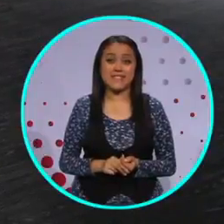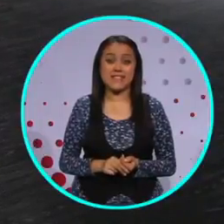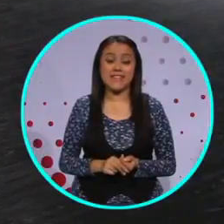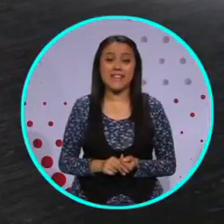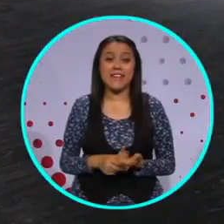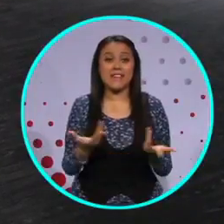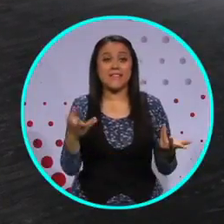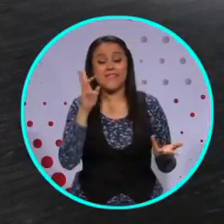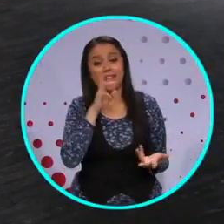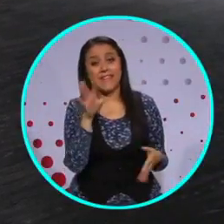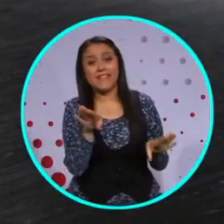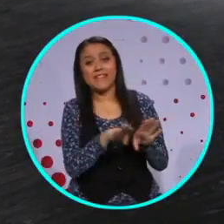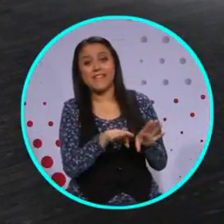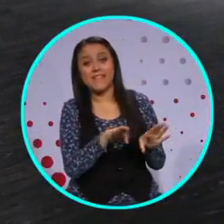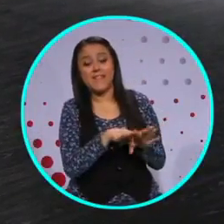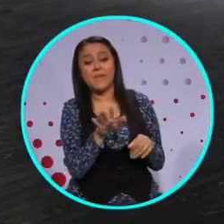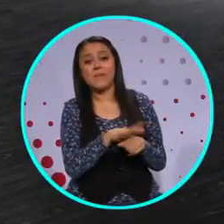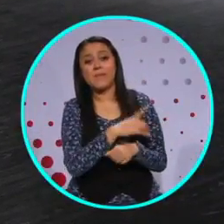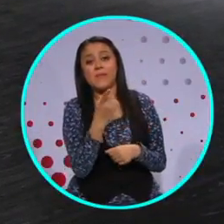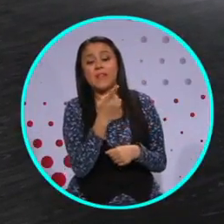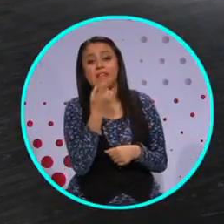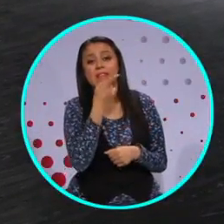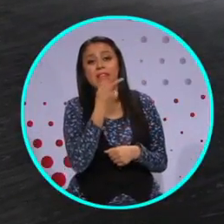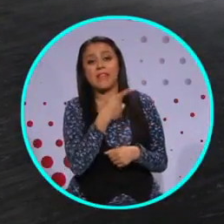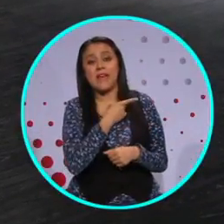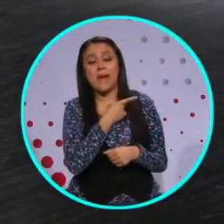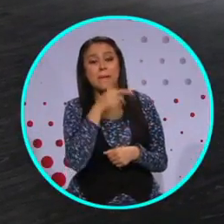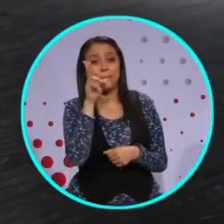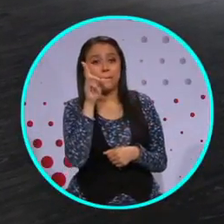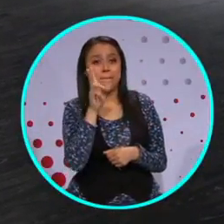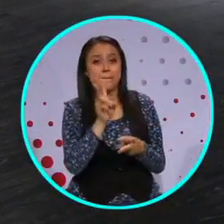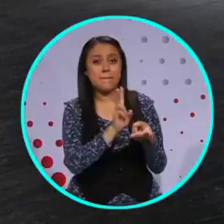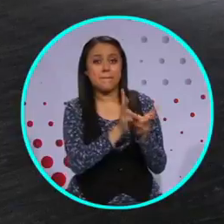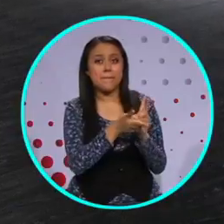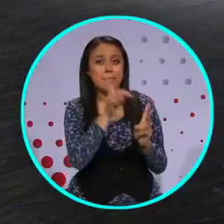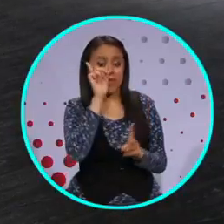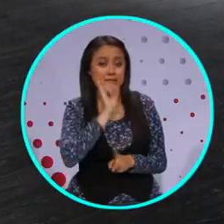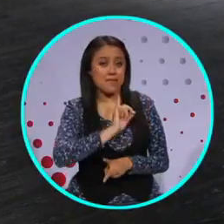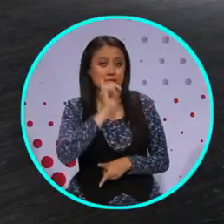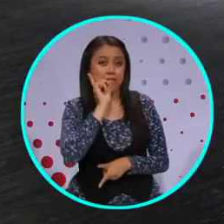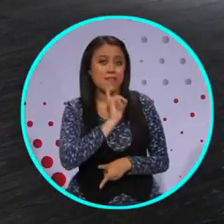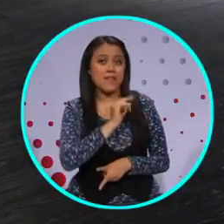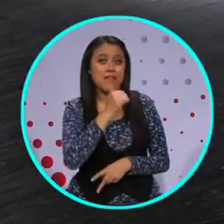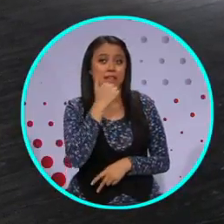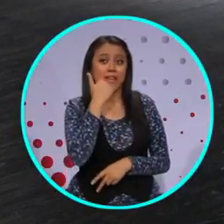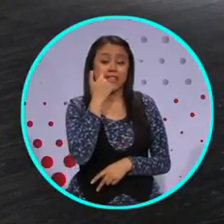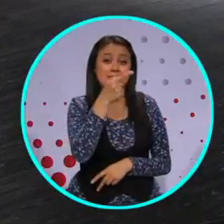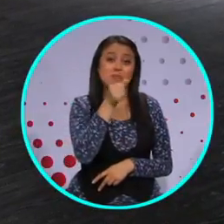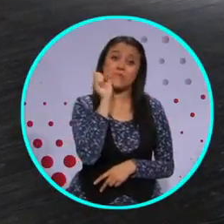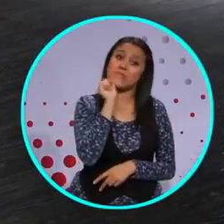y es que ella decía que alguien alguien se quería